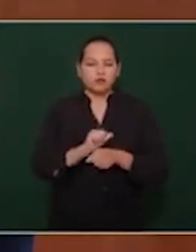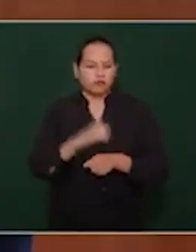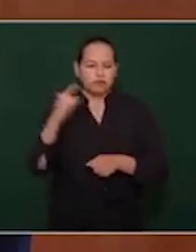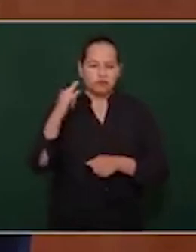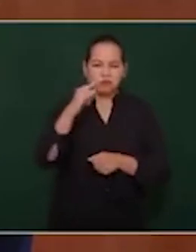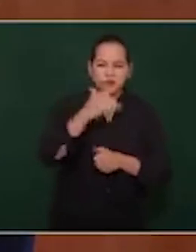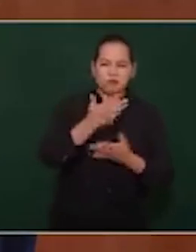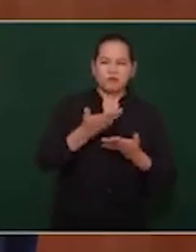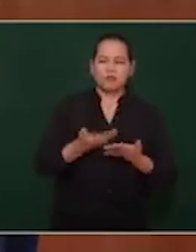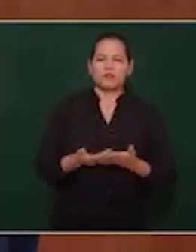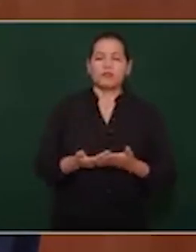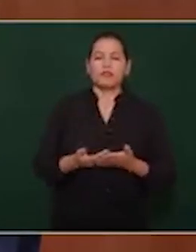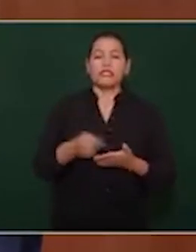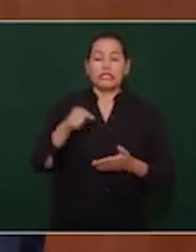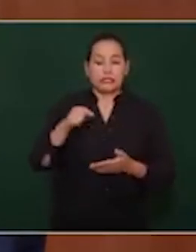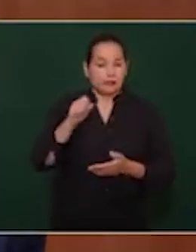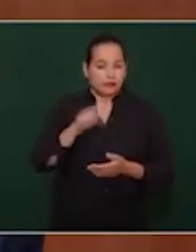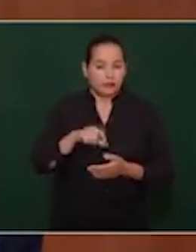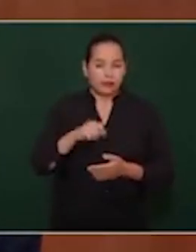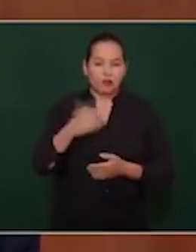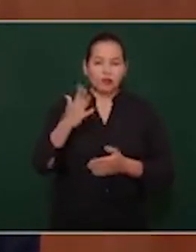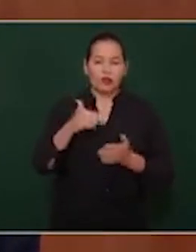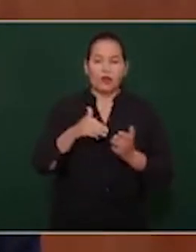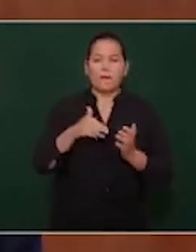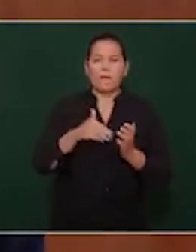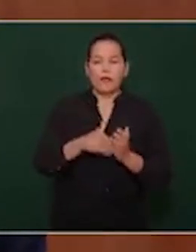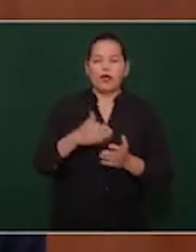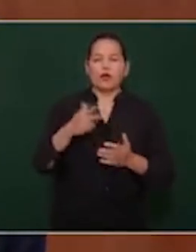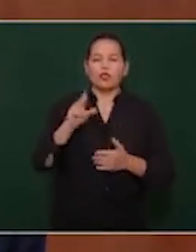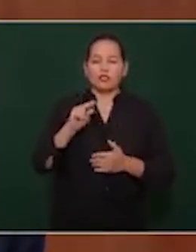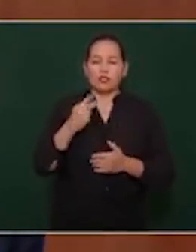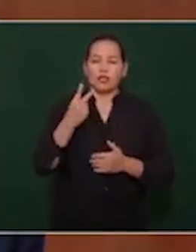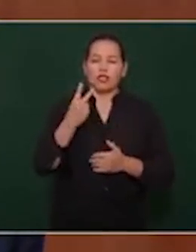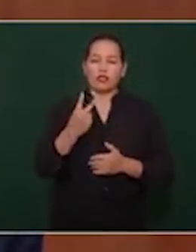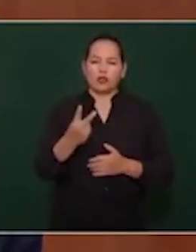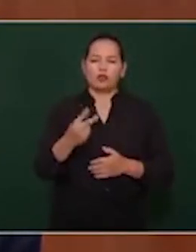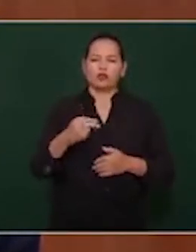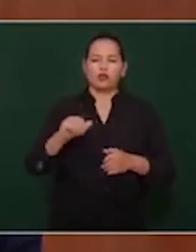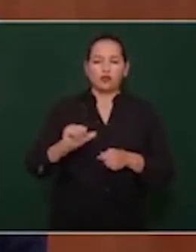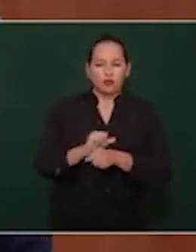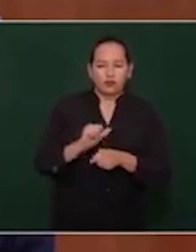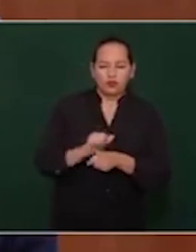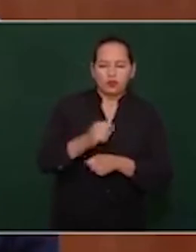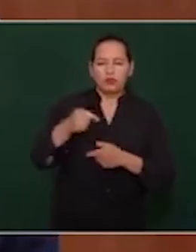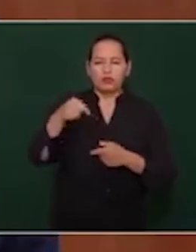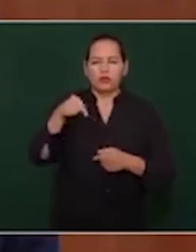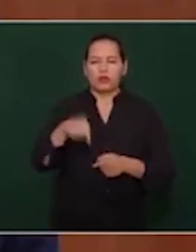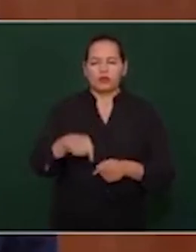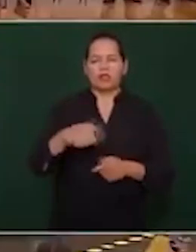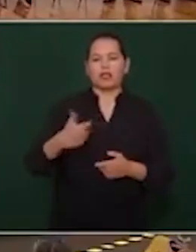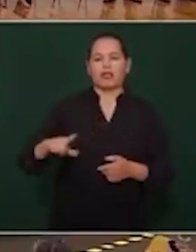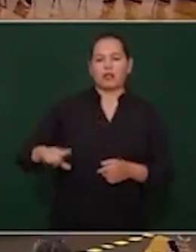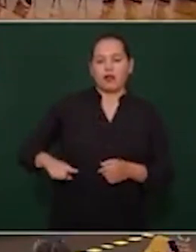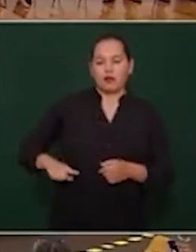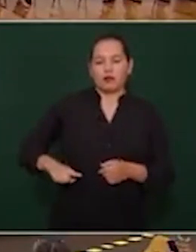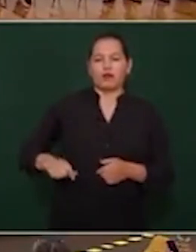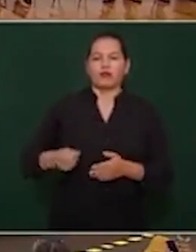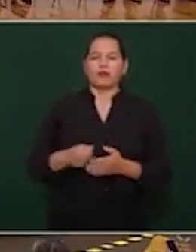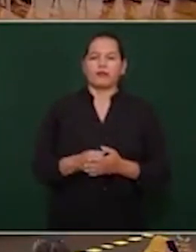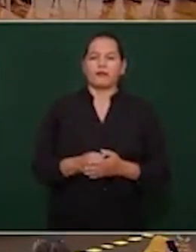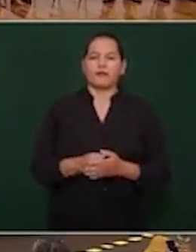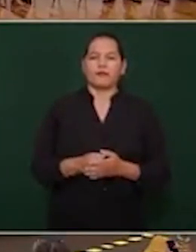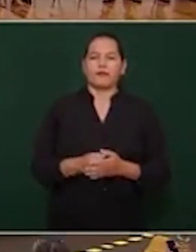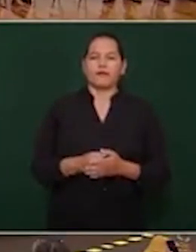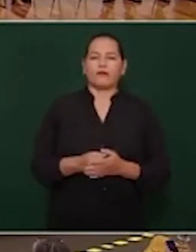y están considerados 5.082 vehículos civiles de los gobiernos de los estados. Entonces, estamos